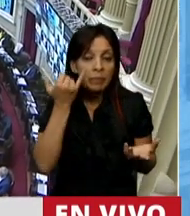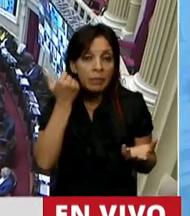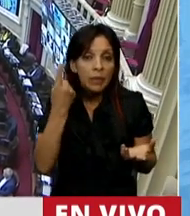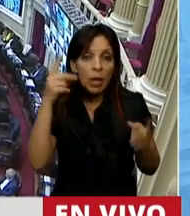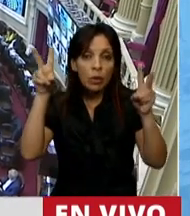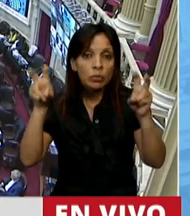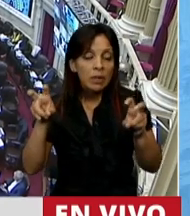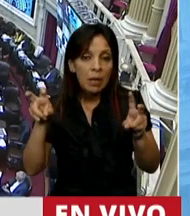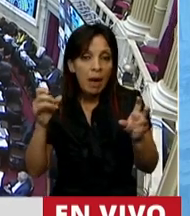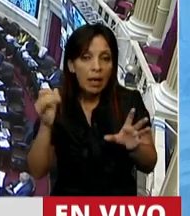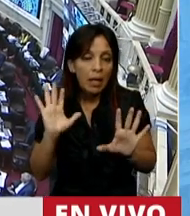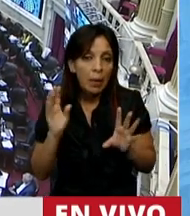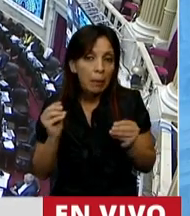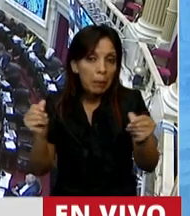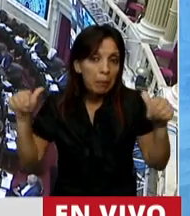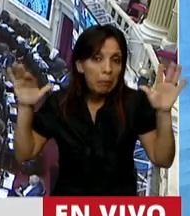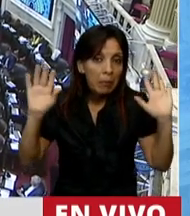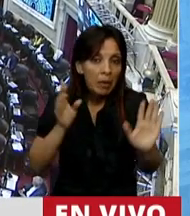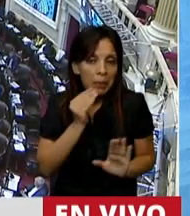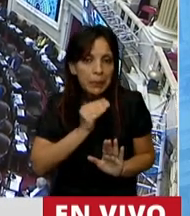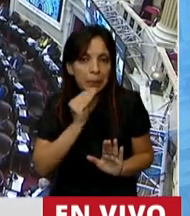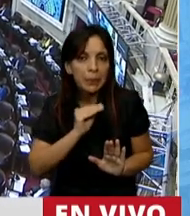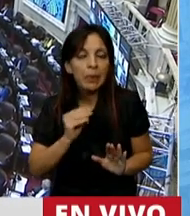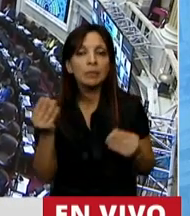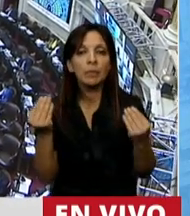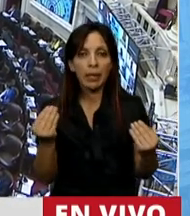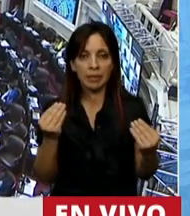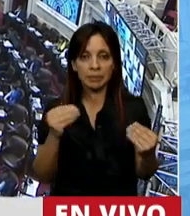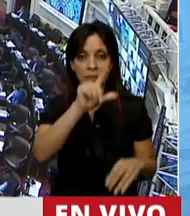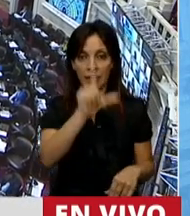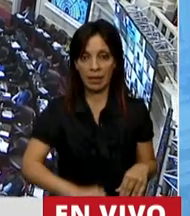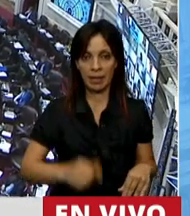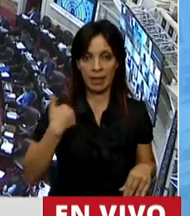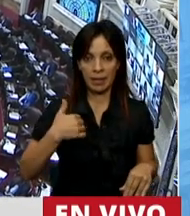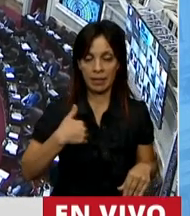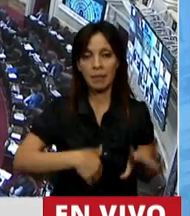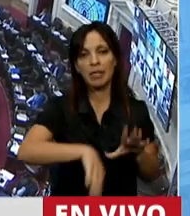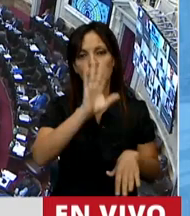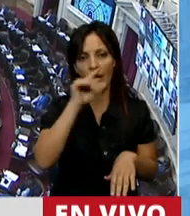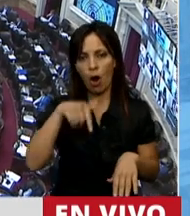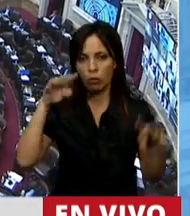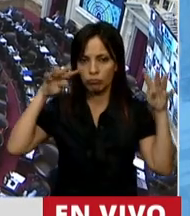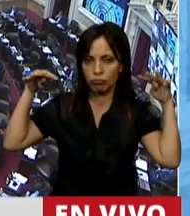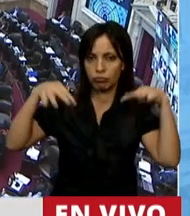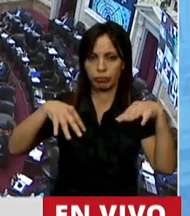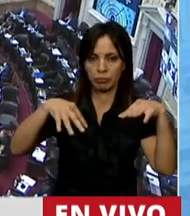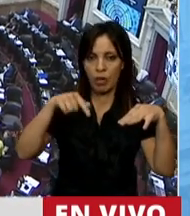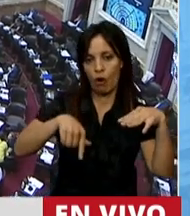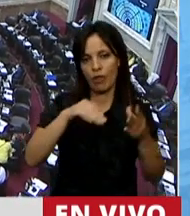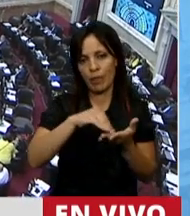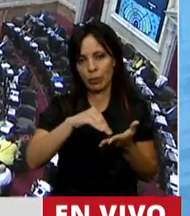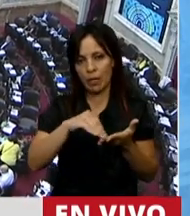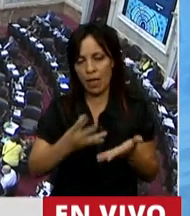inadvertido acá, porque es cierto que gran parte del país tiene puesto hoy los ojos en este Congreso, en esta parte